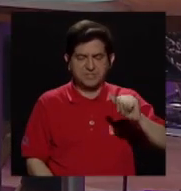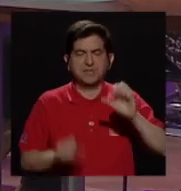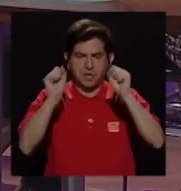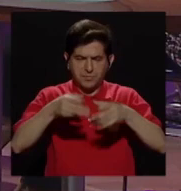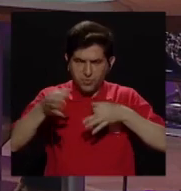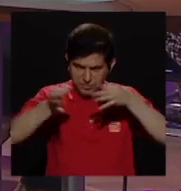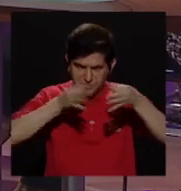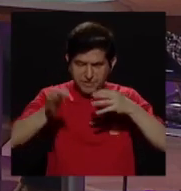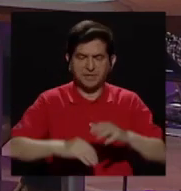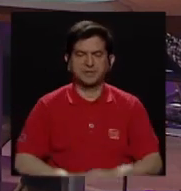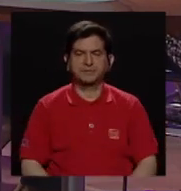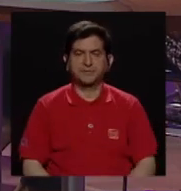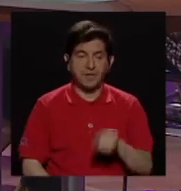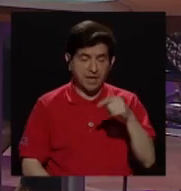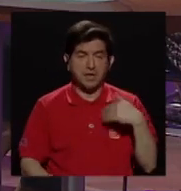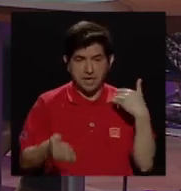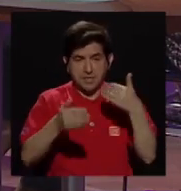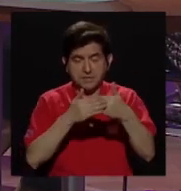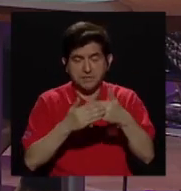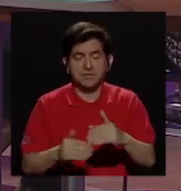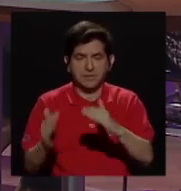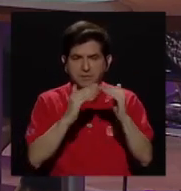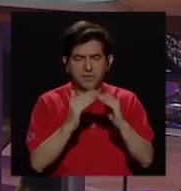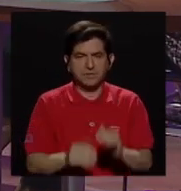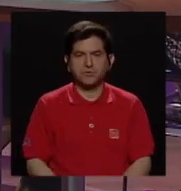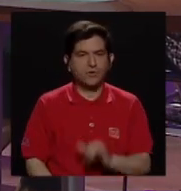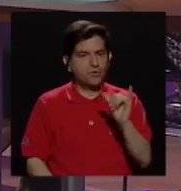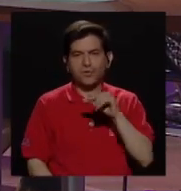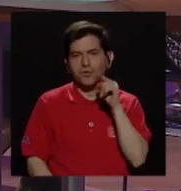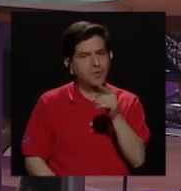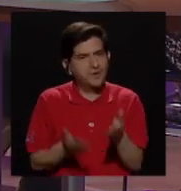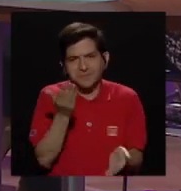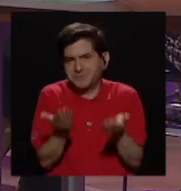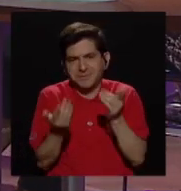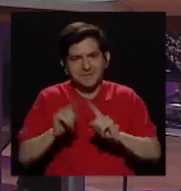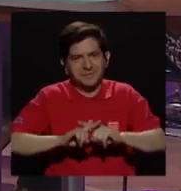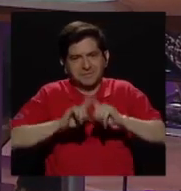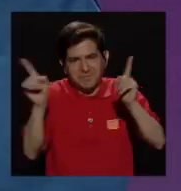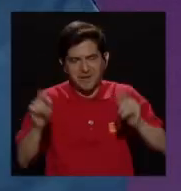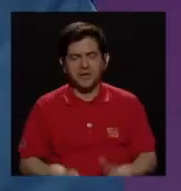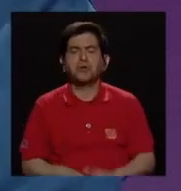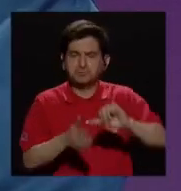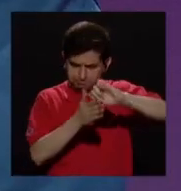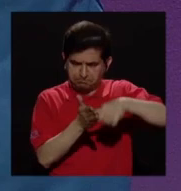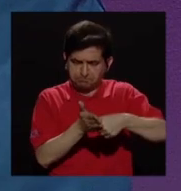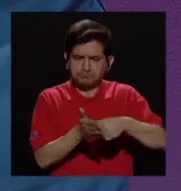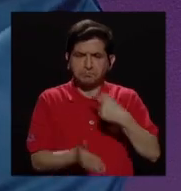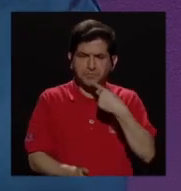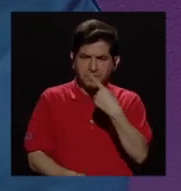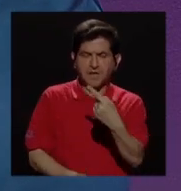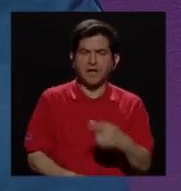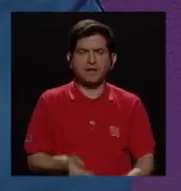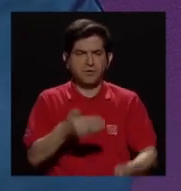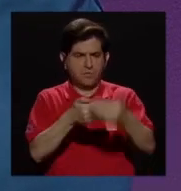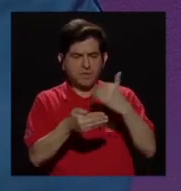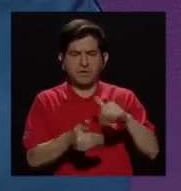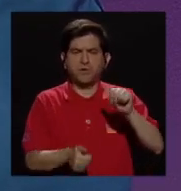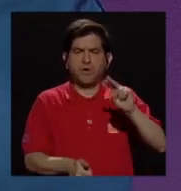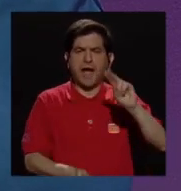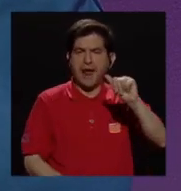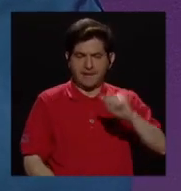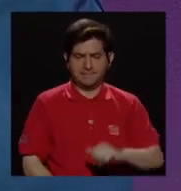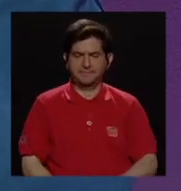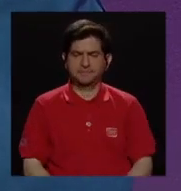conocimiento y más cercanía con la población. Tal vez no tanto como vos, pero reafirmo lo que dice Ana,